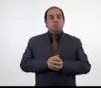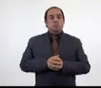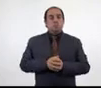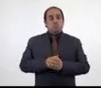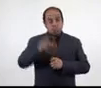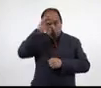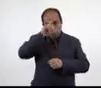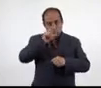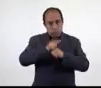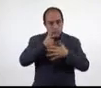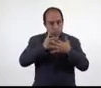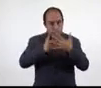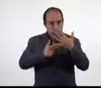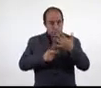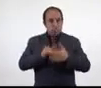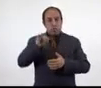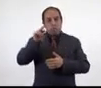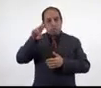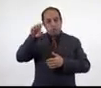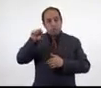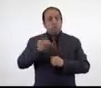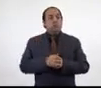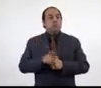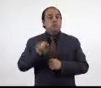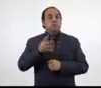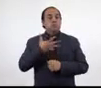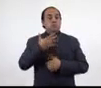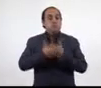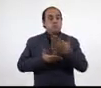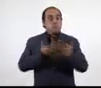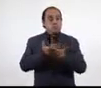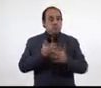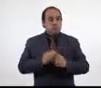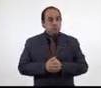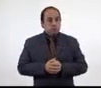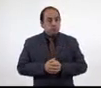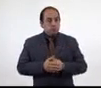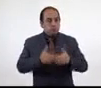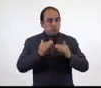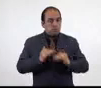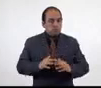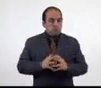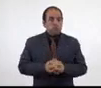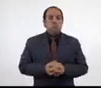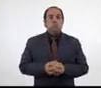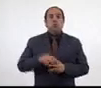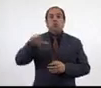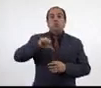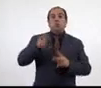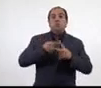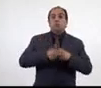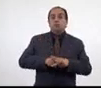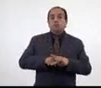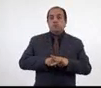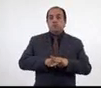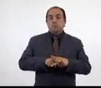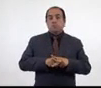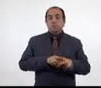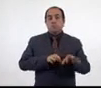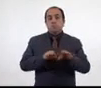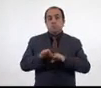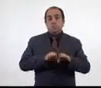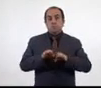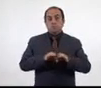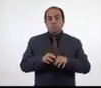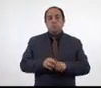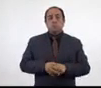ORT. Igual en el horario de servicio. Adelante. Hoy inició la operación